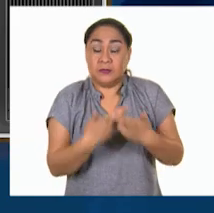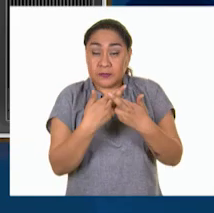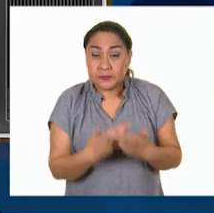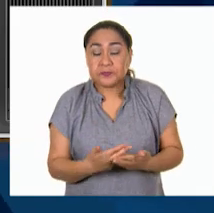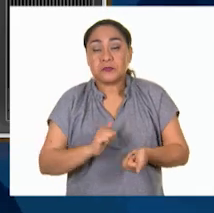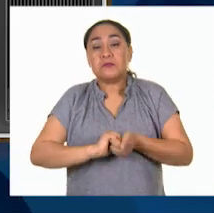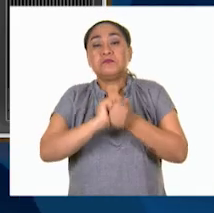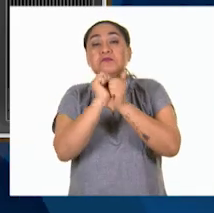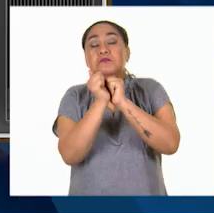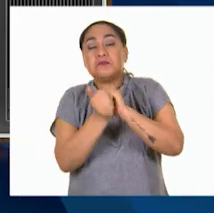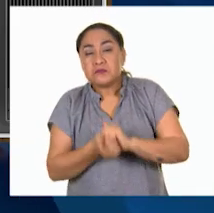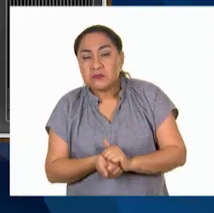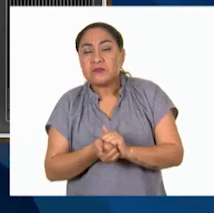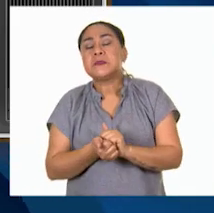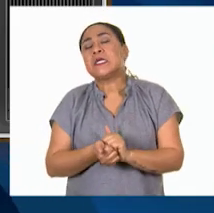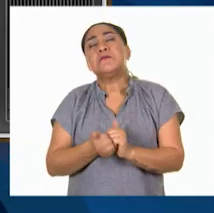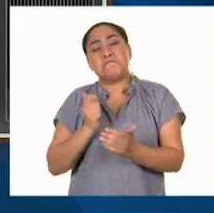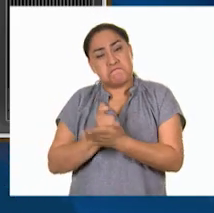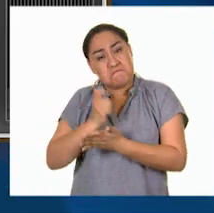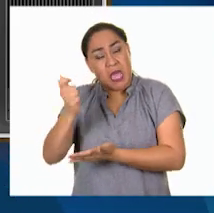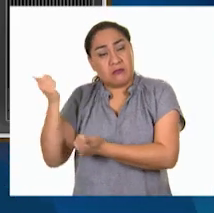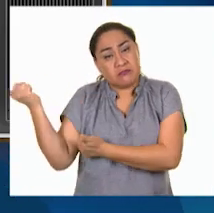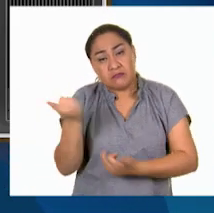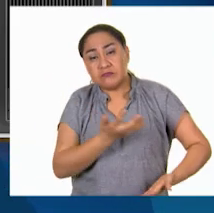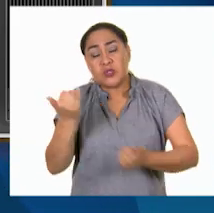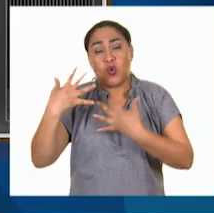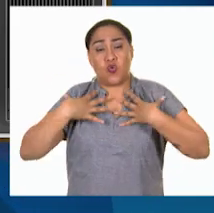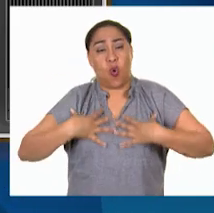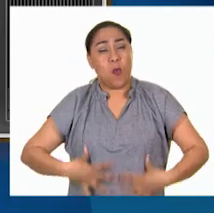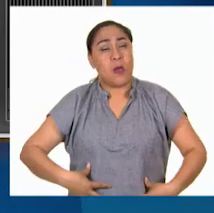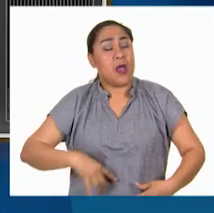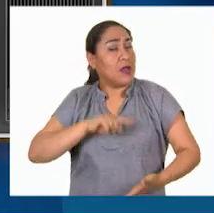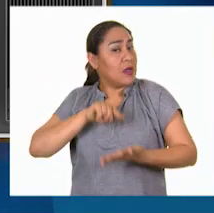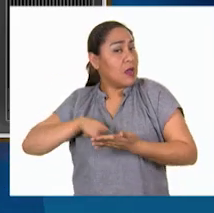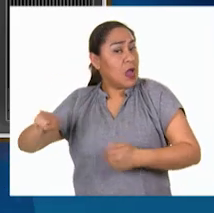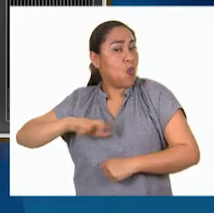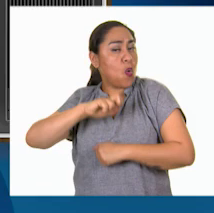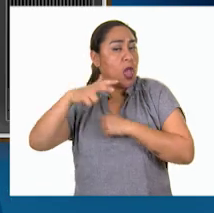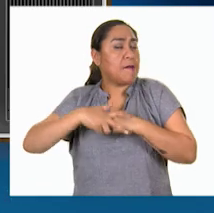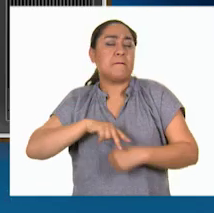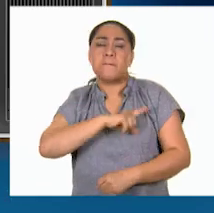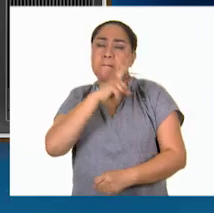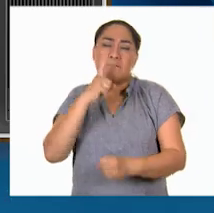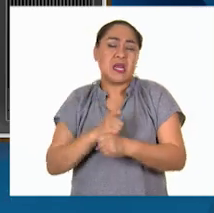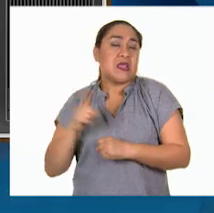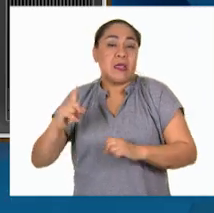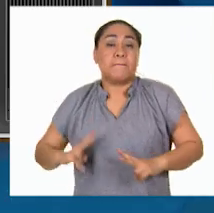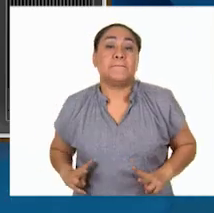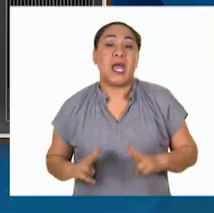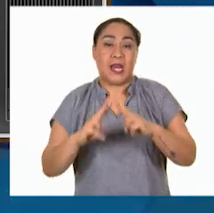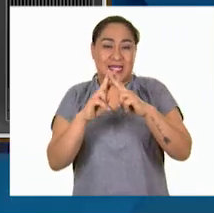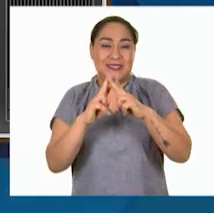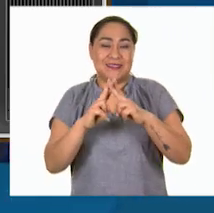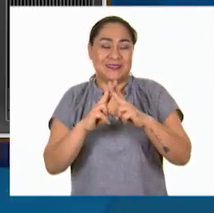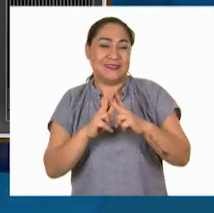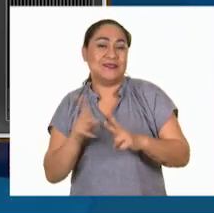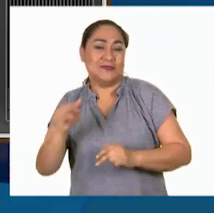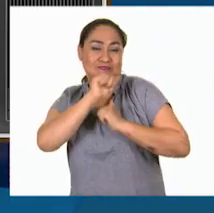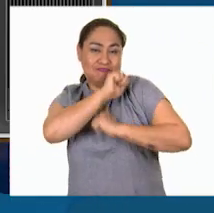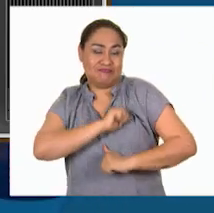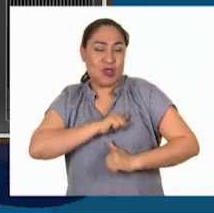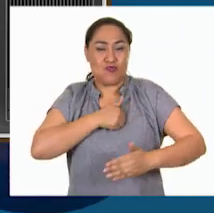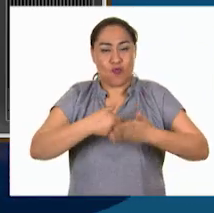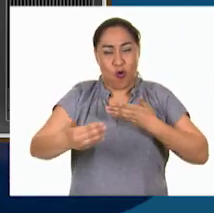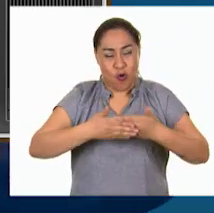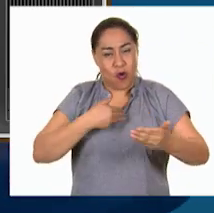a traer su ropa de Europa, principalmente de París, la capital de la moda. Todo lo